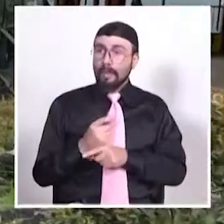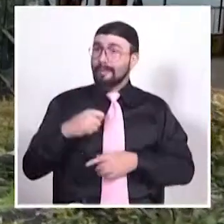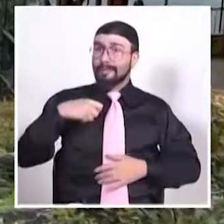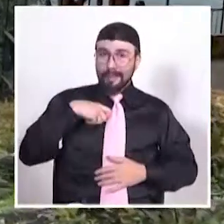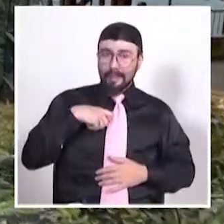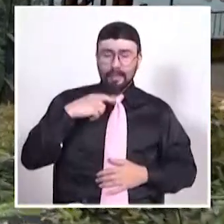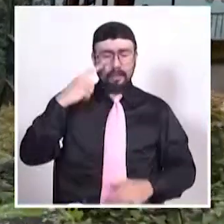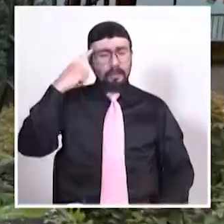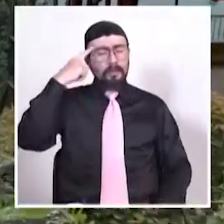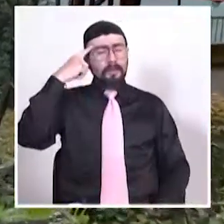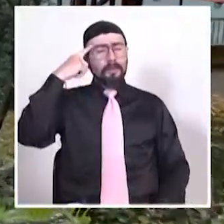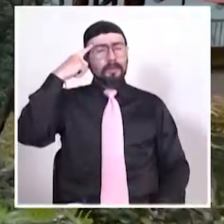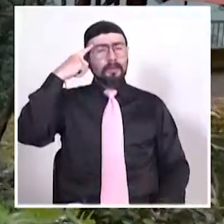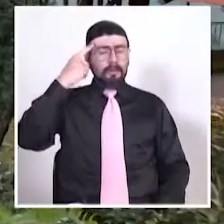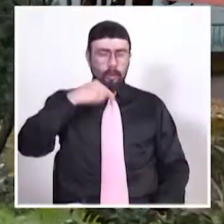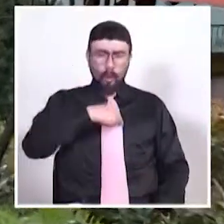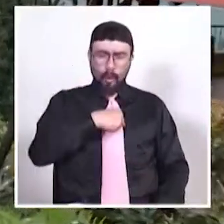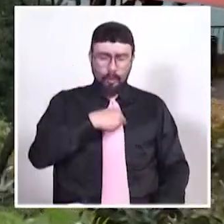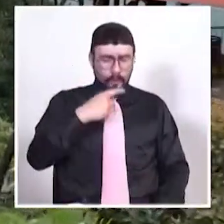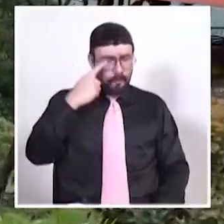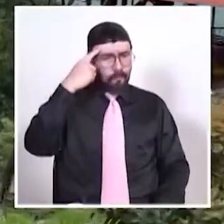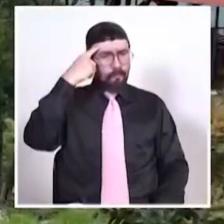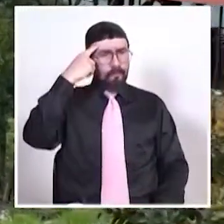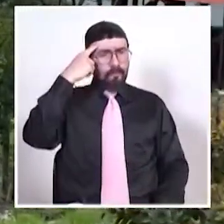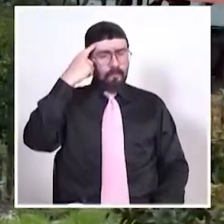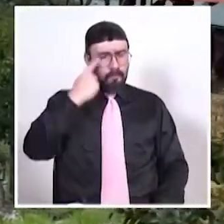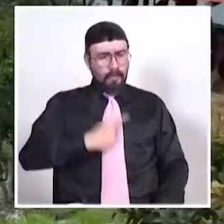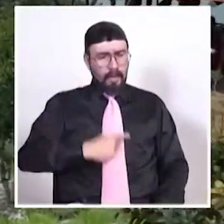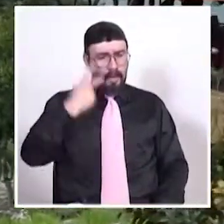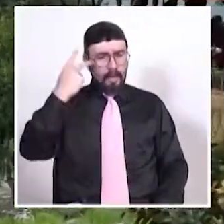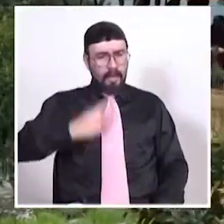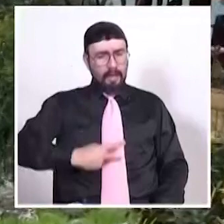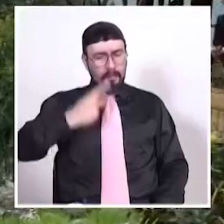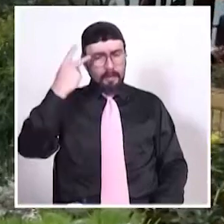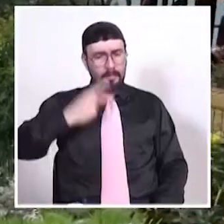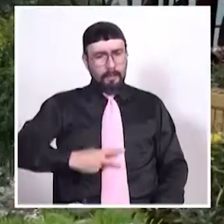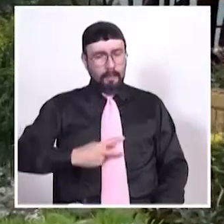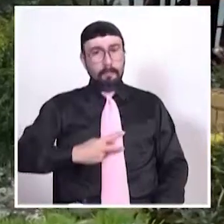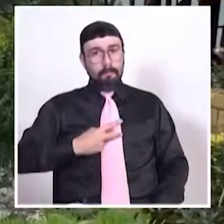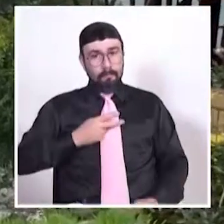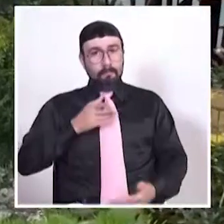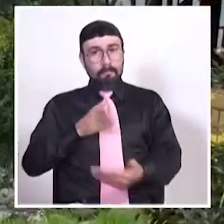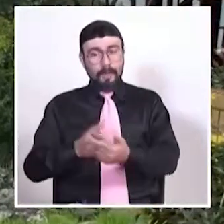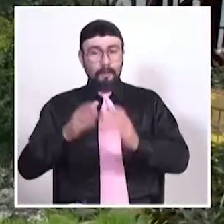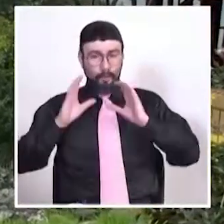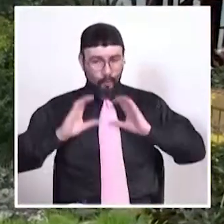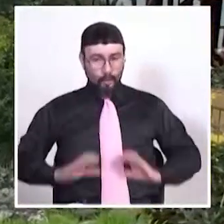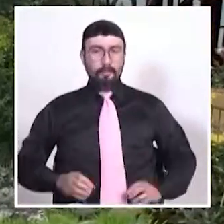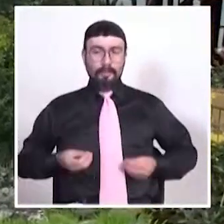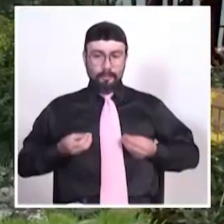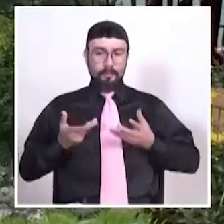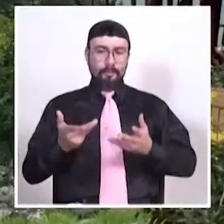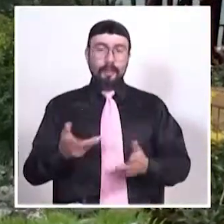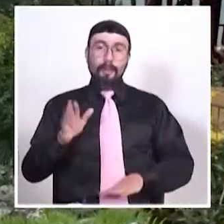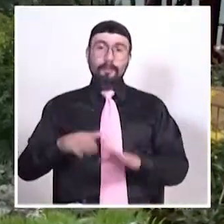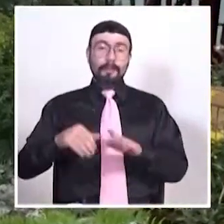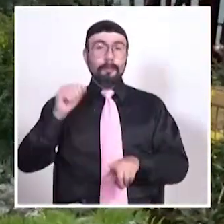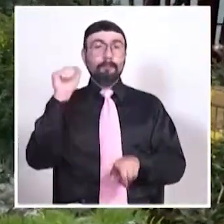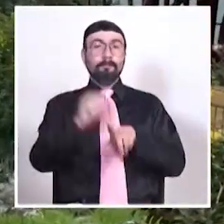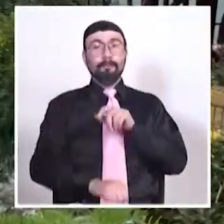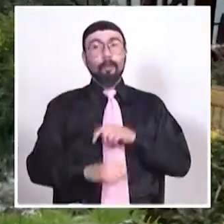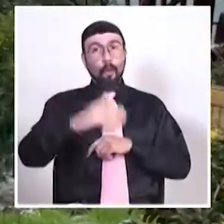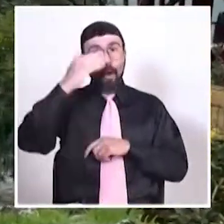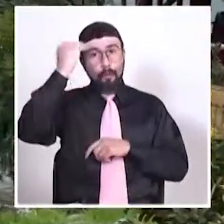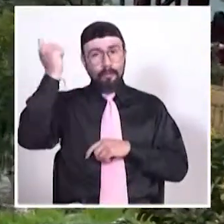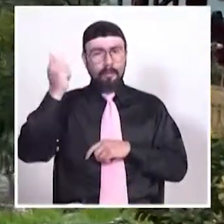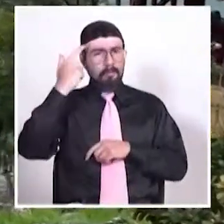nuestros pensamientos y en nuestro corazón, en la mente, en las emociones, va a repercutir sobre el cuerpo y esa parte se nos ha olvidado.